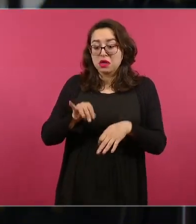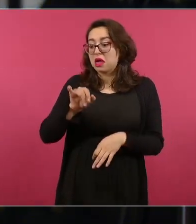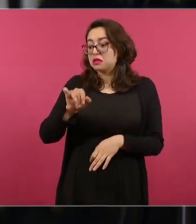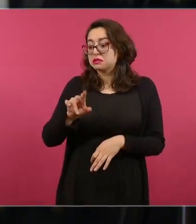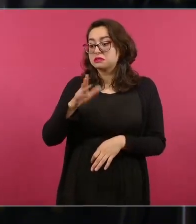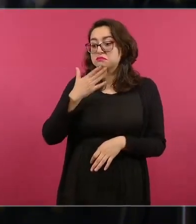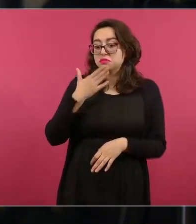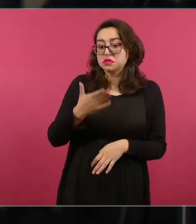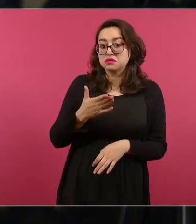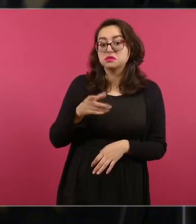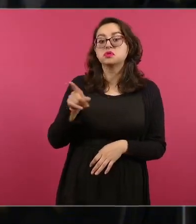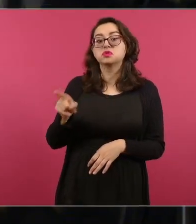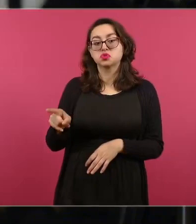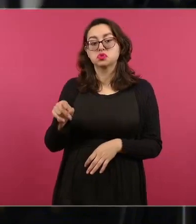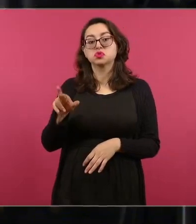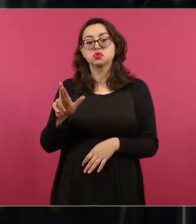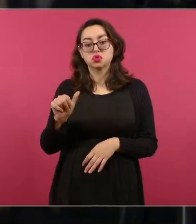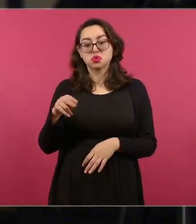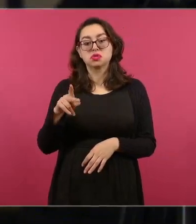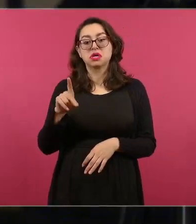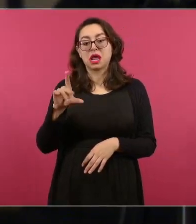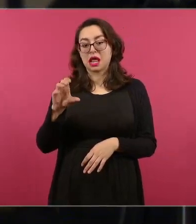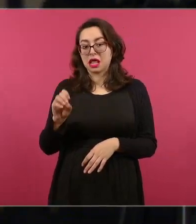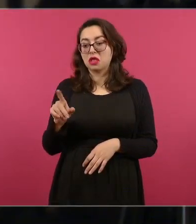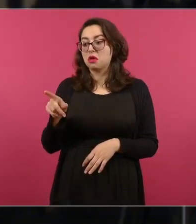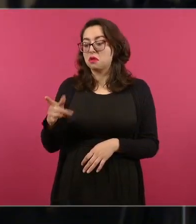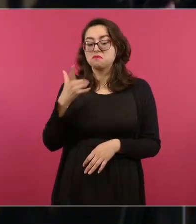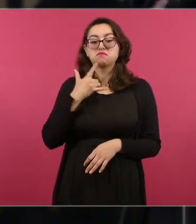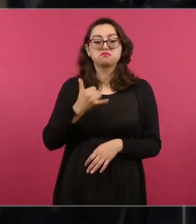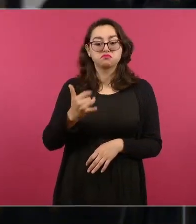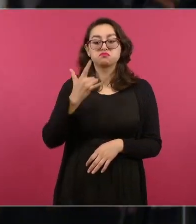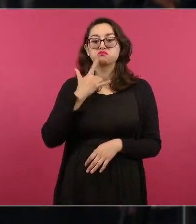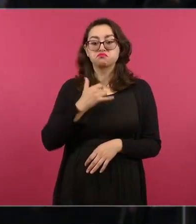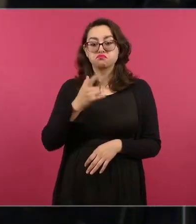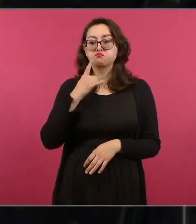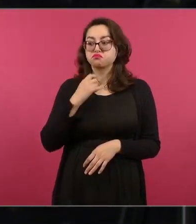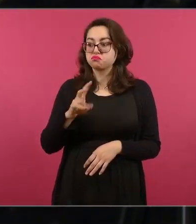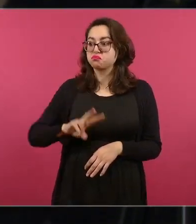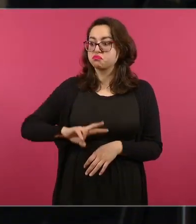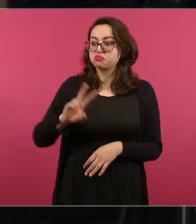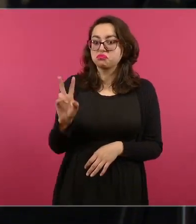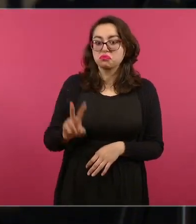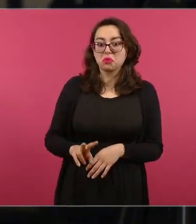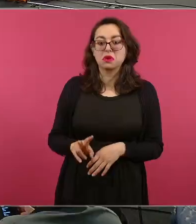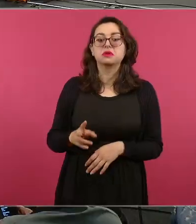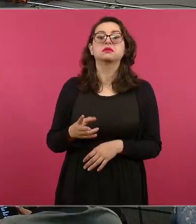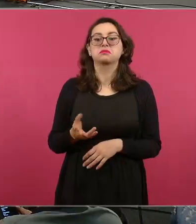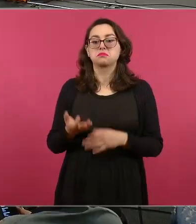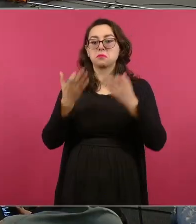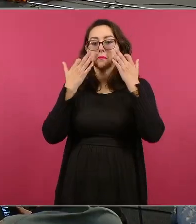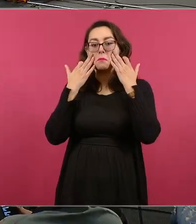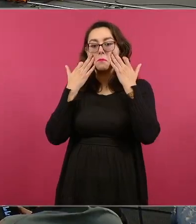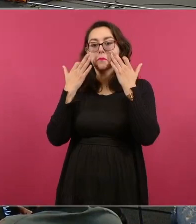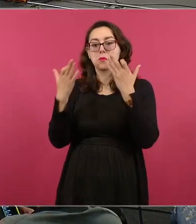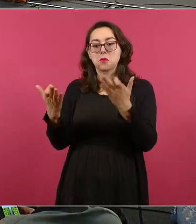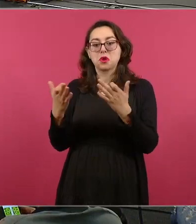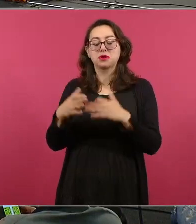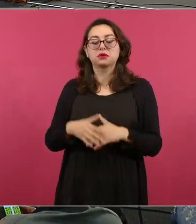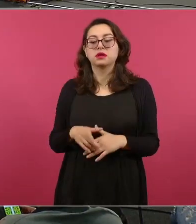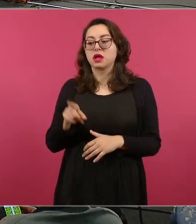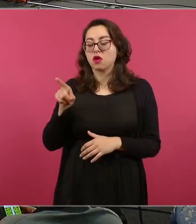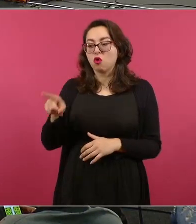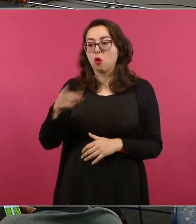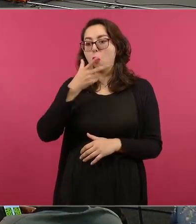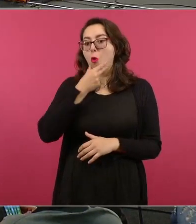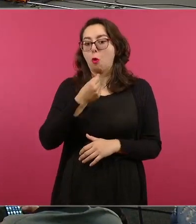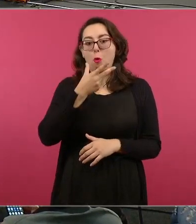también Rolando, porque es muy entregado, Rolando Mercado, y la gente que tiene ahí. Porque veo que se sube, llueve, truene,